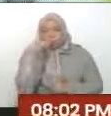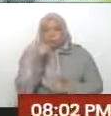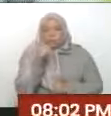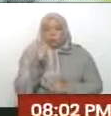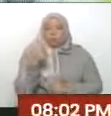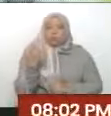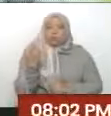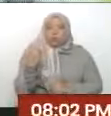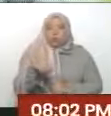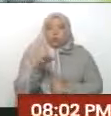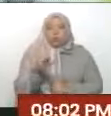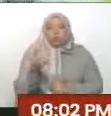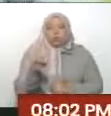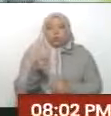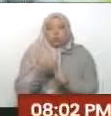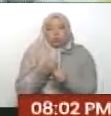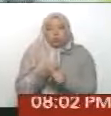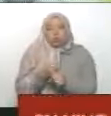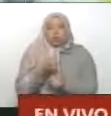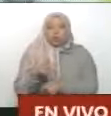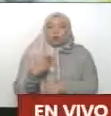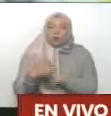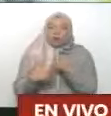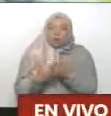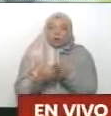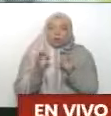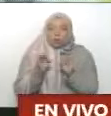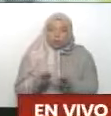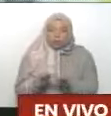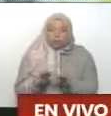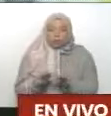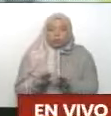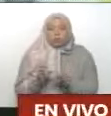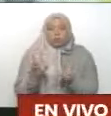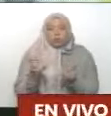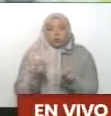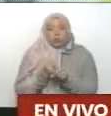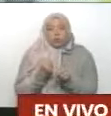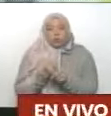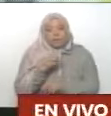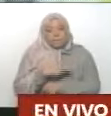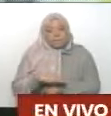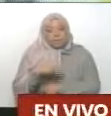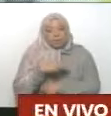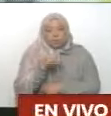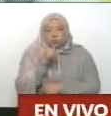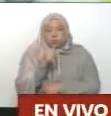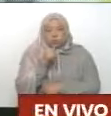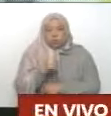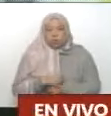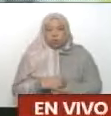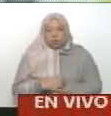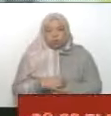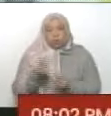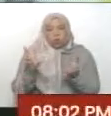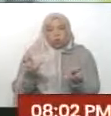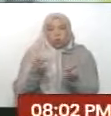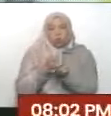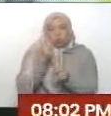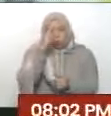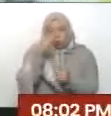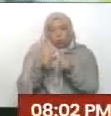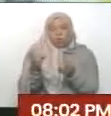Y en cuarto lugar, el cuarto vértice de esta nueva gran misión de Nueva Generación